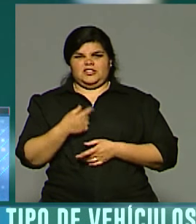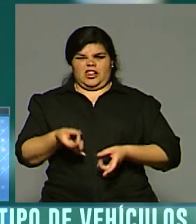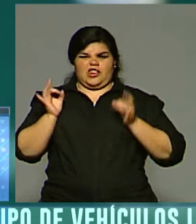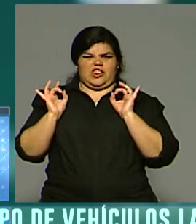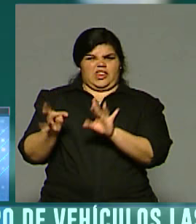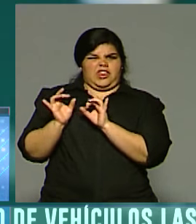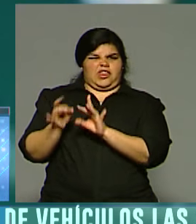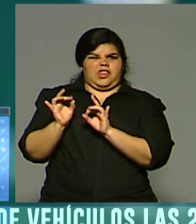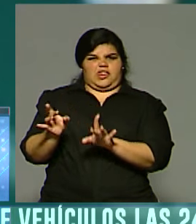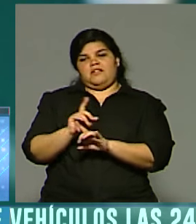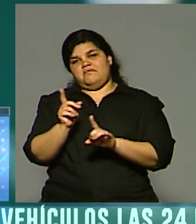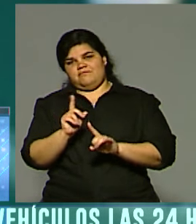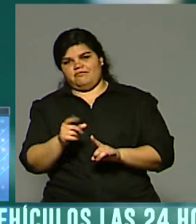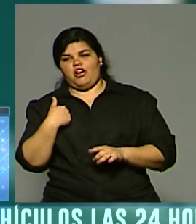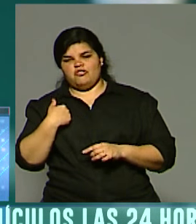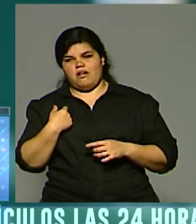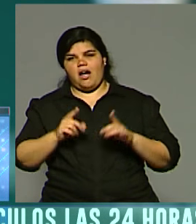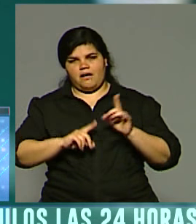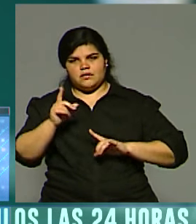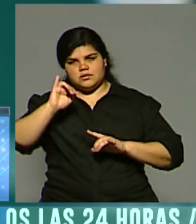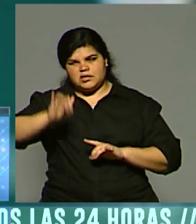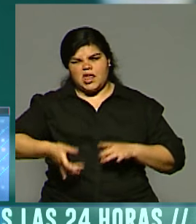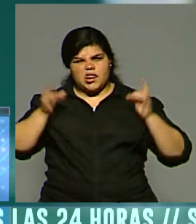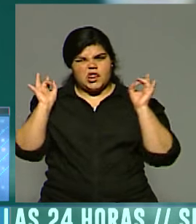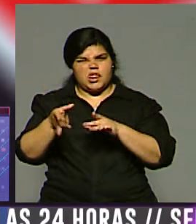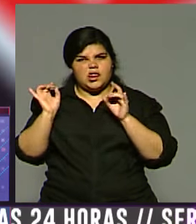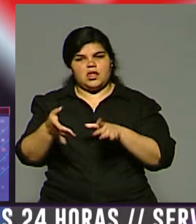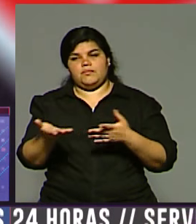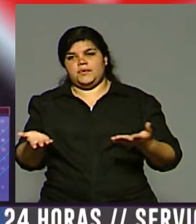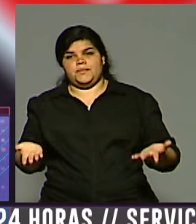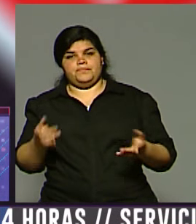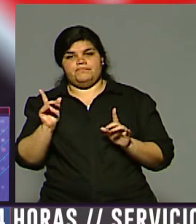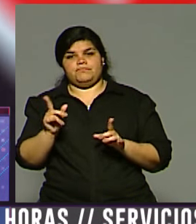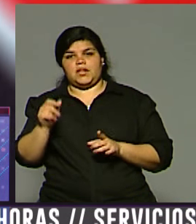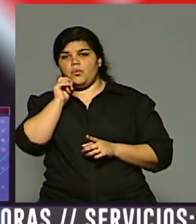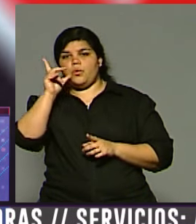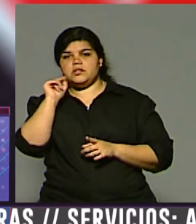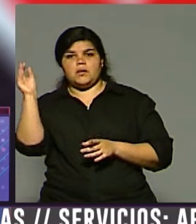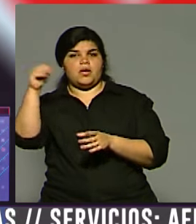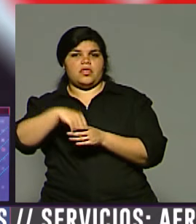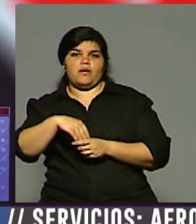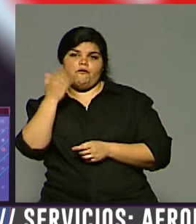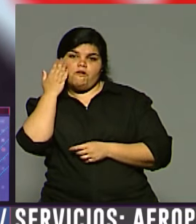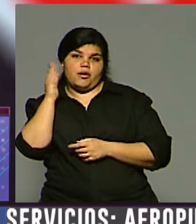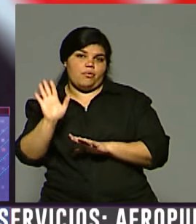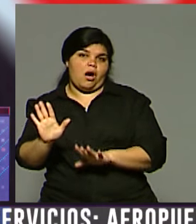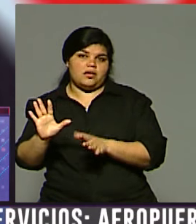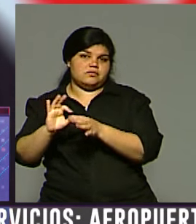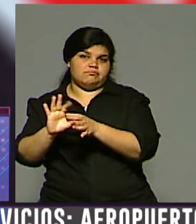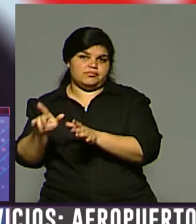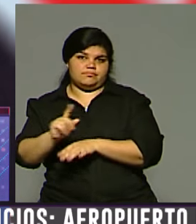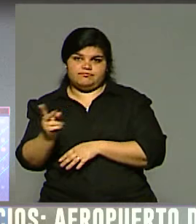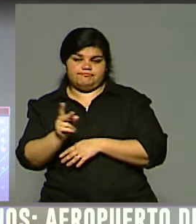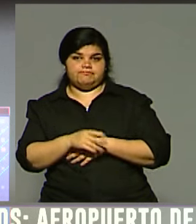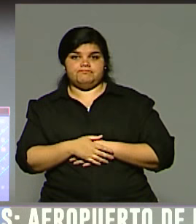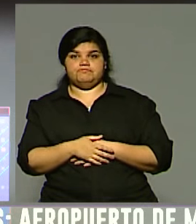a veces soy medio duro con las empresas como Facebook y todo esto, que bueno, WhatsApp es de Facebook. Soy medio duro, pero tengamos en cuenta algo. Hace mucho